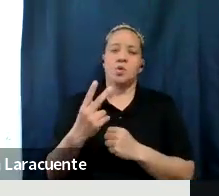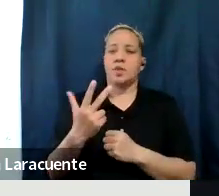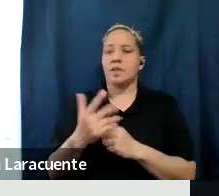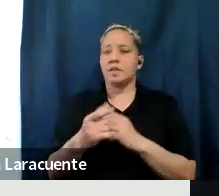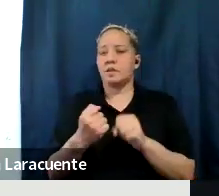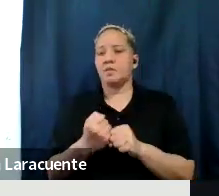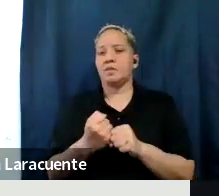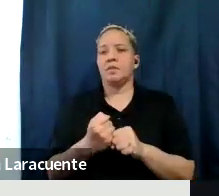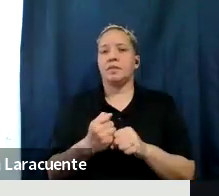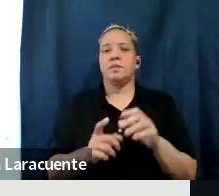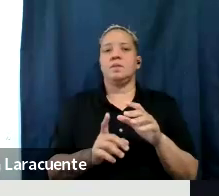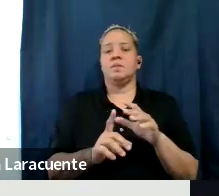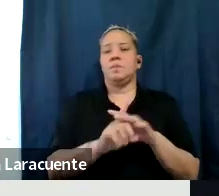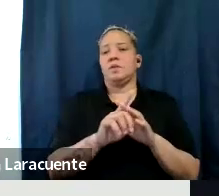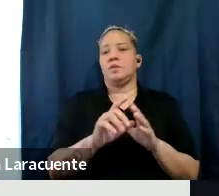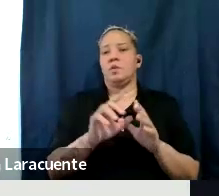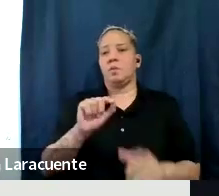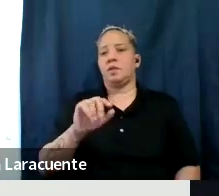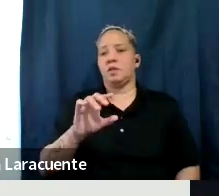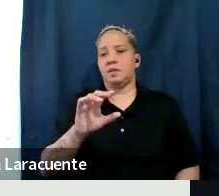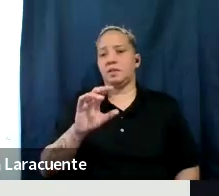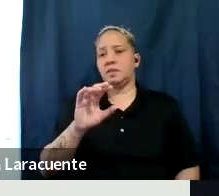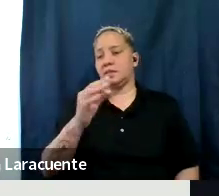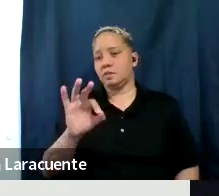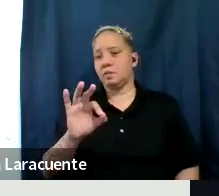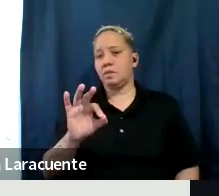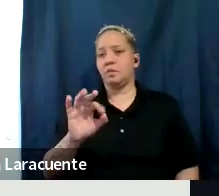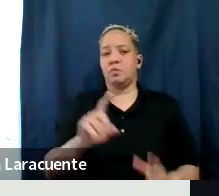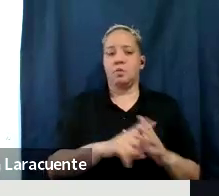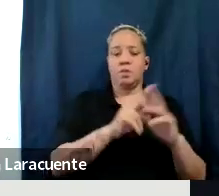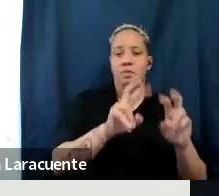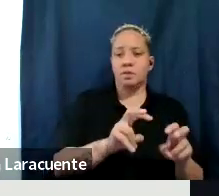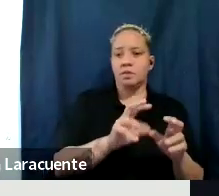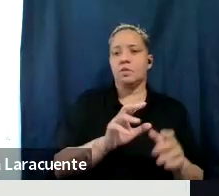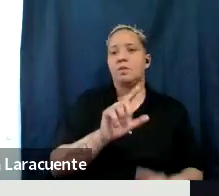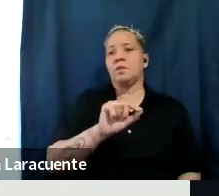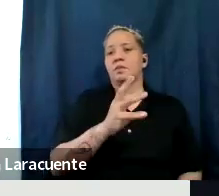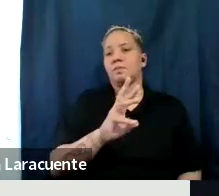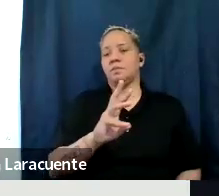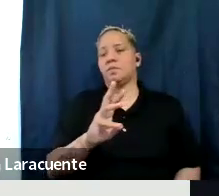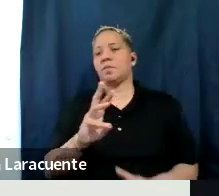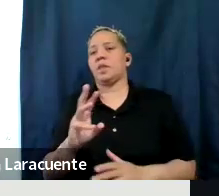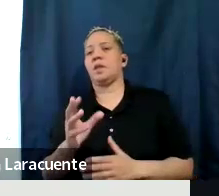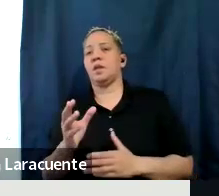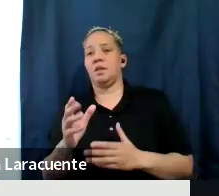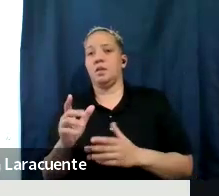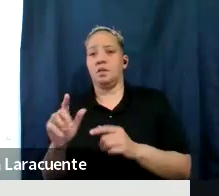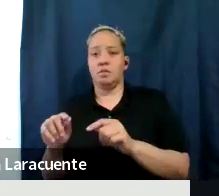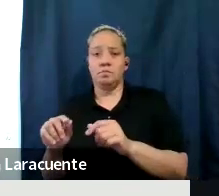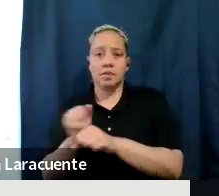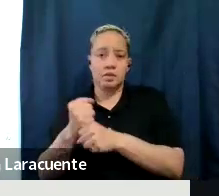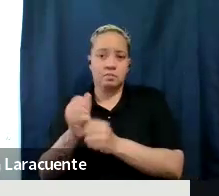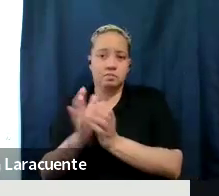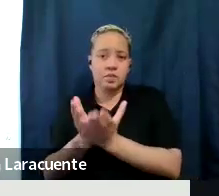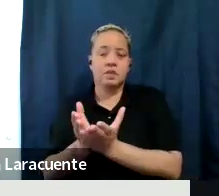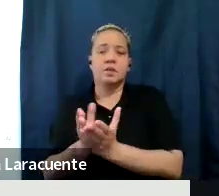en 2019, yo inicio mi investigación en el 2016 y publico el libro en el 2023. Pero el libro